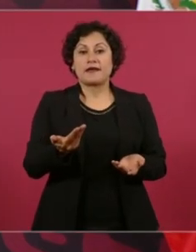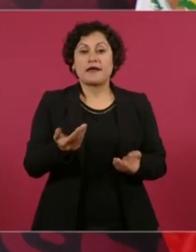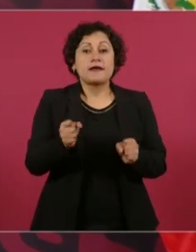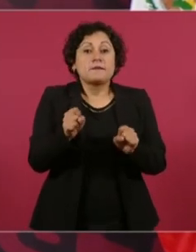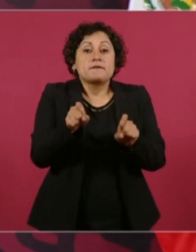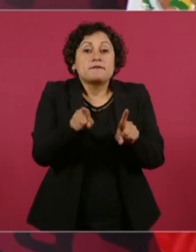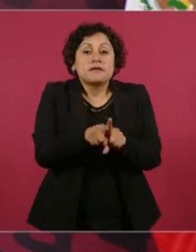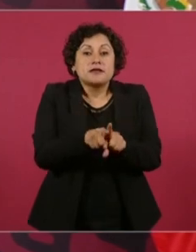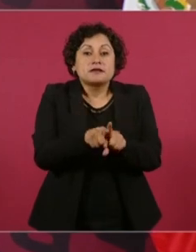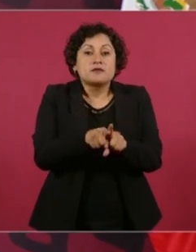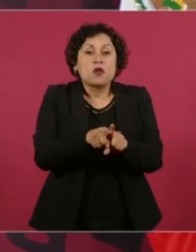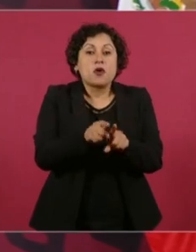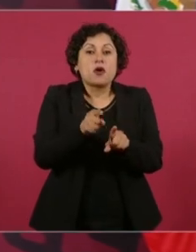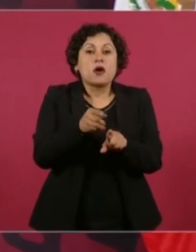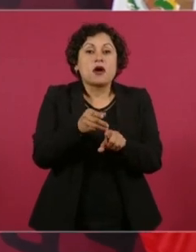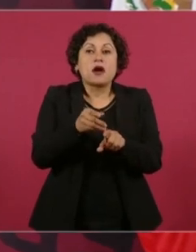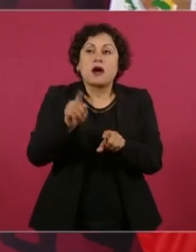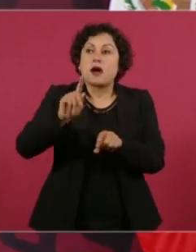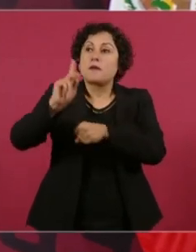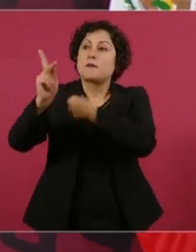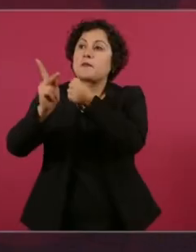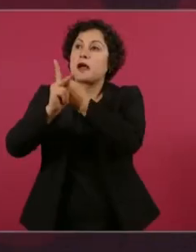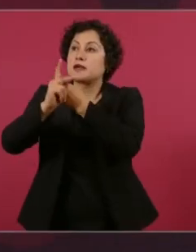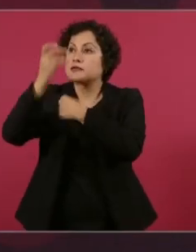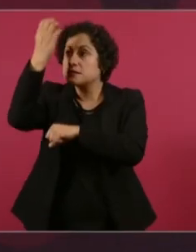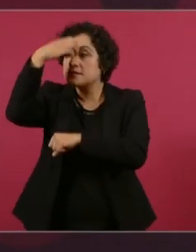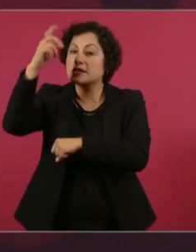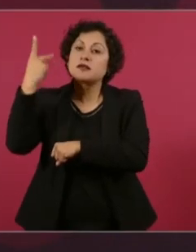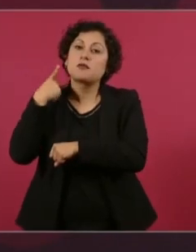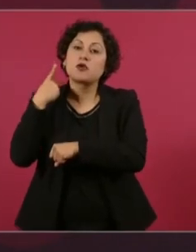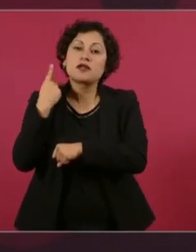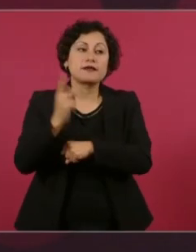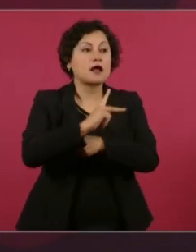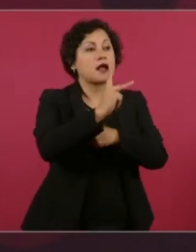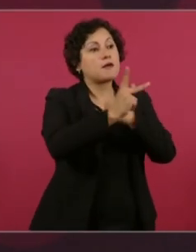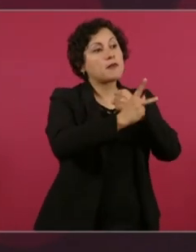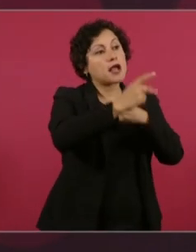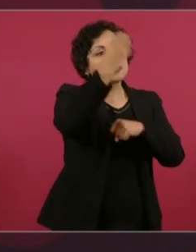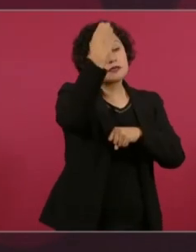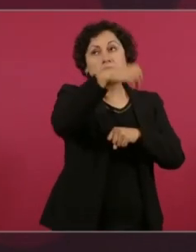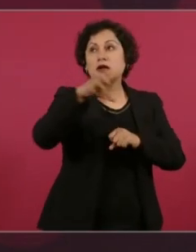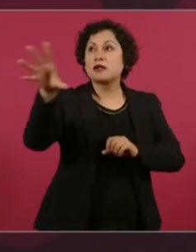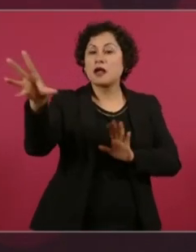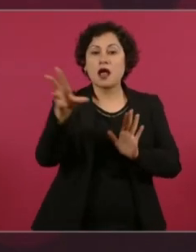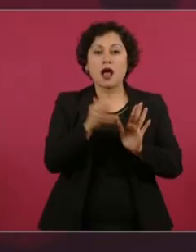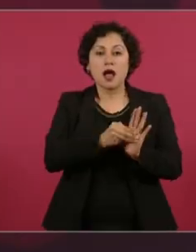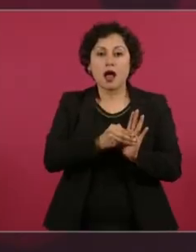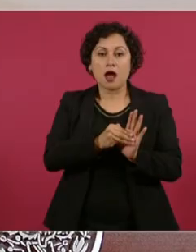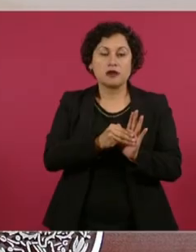experiencias políticas de un país a otro. Cada país tiene su propia historia.